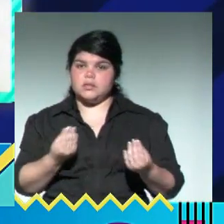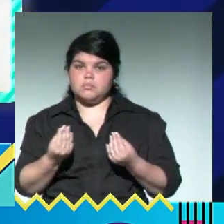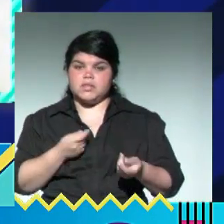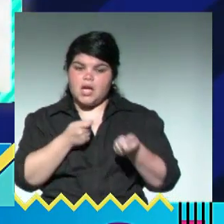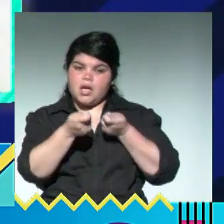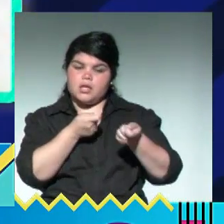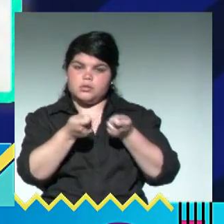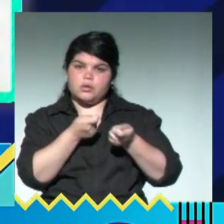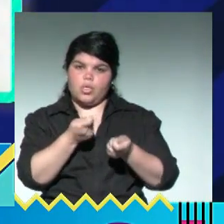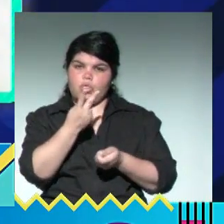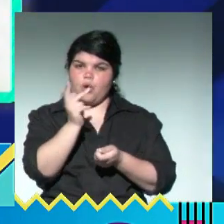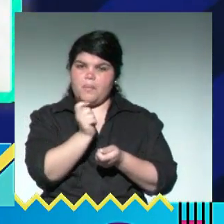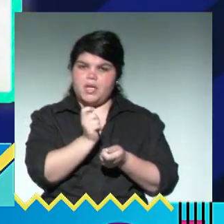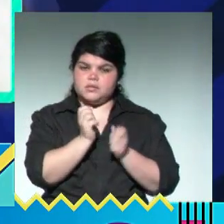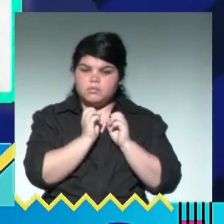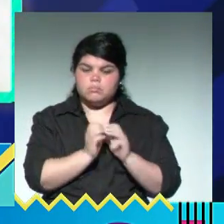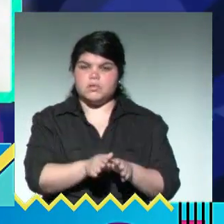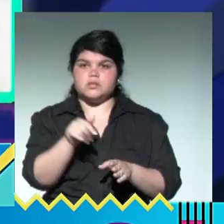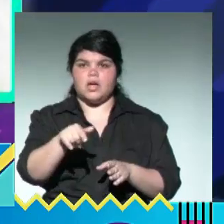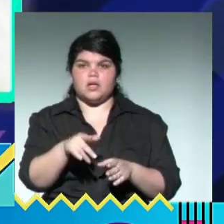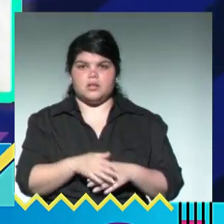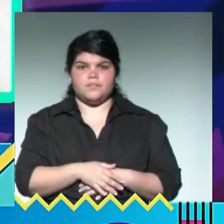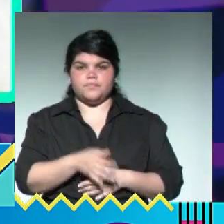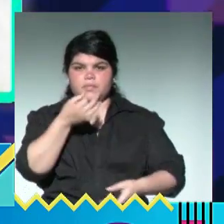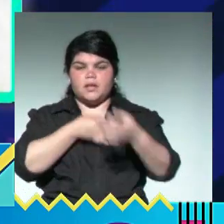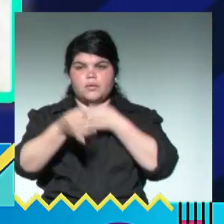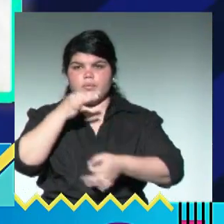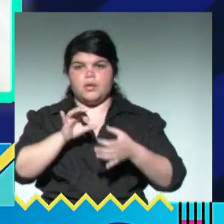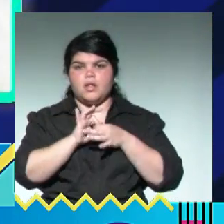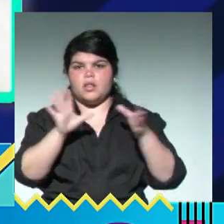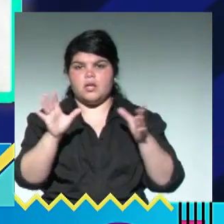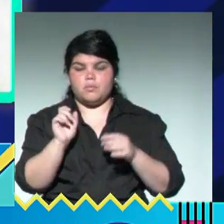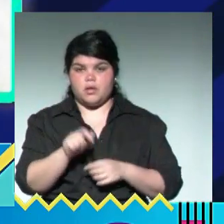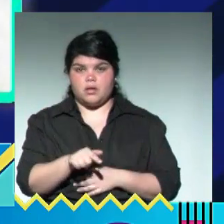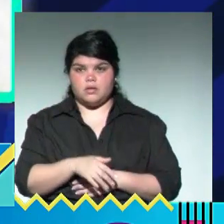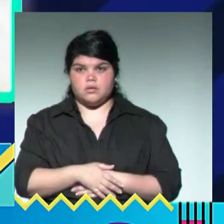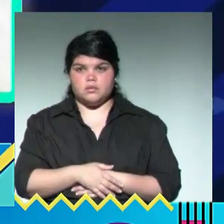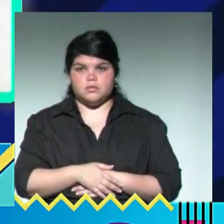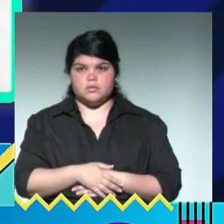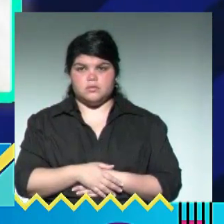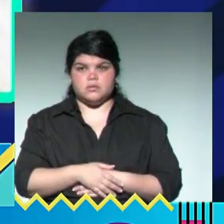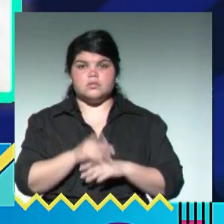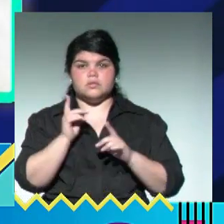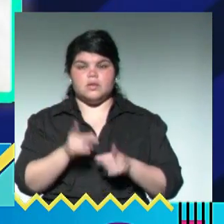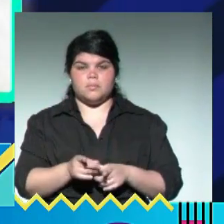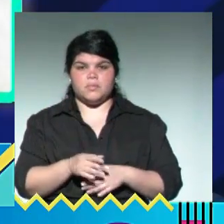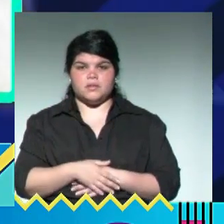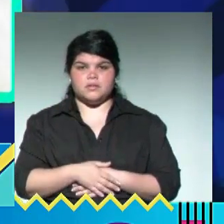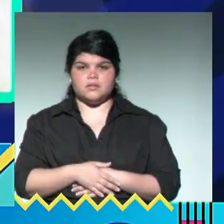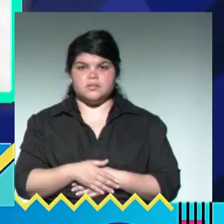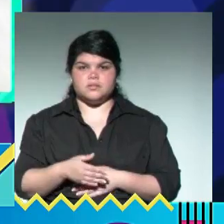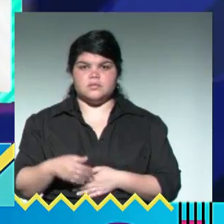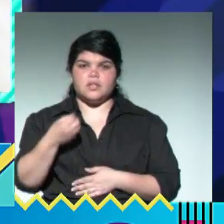gestión se liberó absolutamente el mercado de cambios, la entrada y salida de capitales, una de las medidas, un gran blanqueo de capitales que